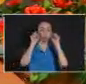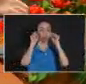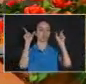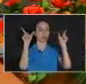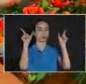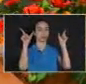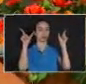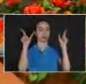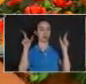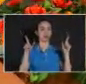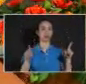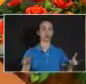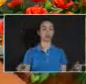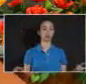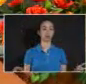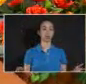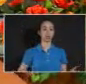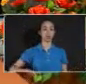asustados, los regañan.